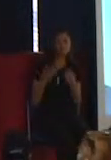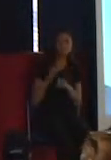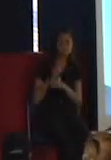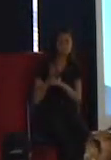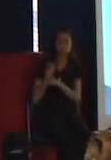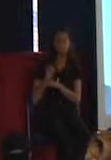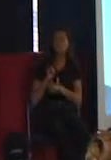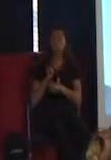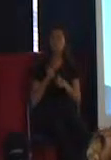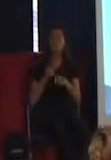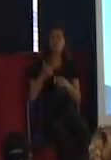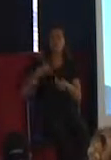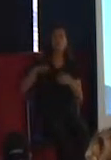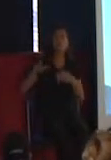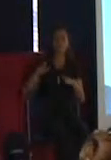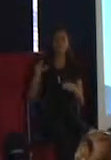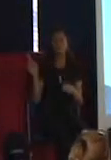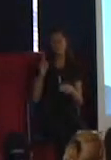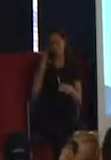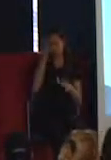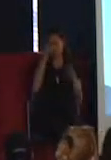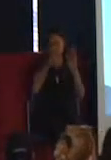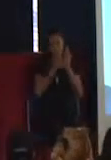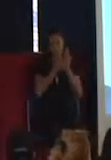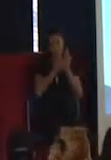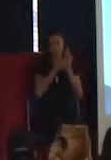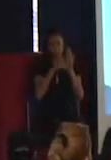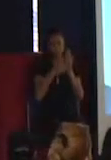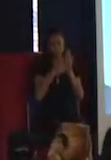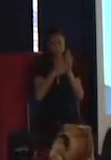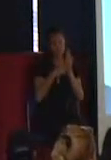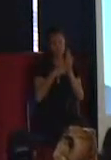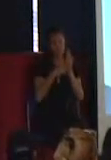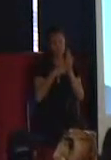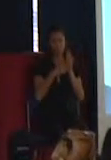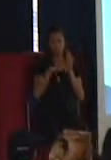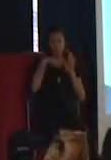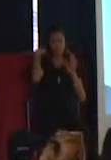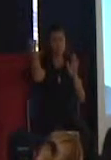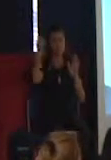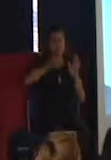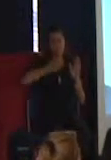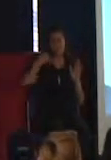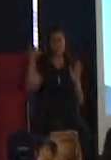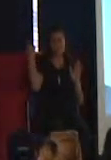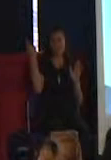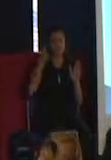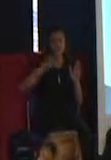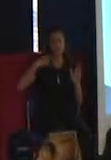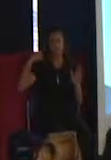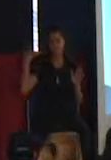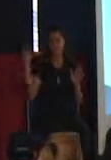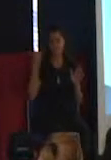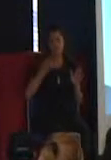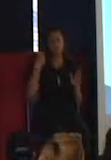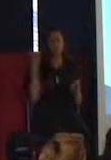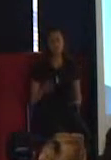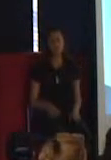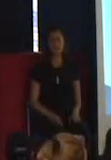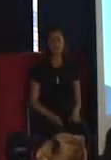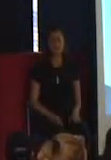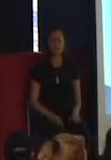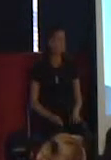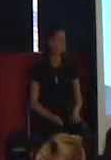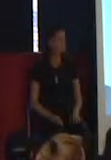por fuera, porque la ley estatutaria es general, es de carácter general, y por tanto,